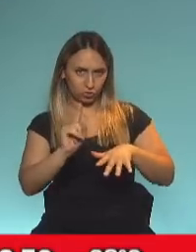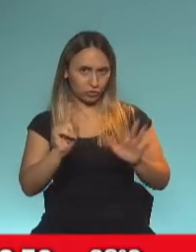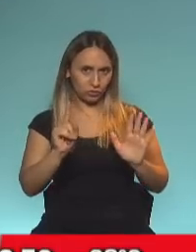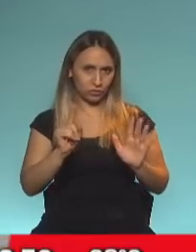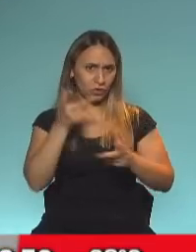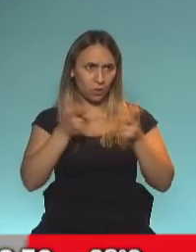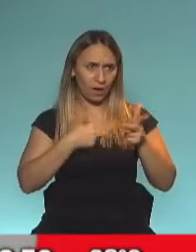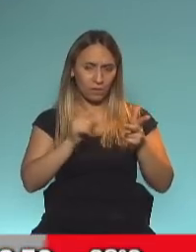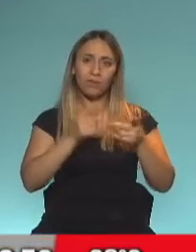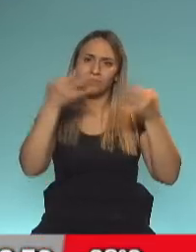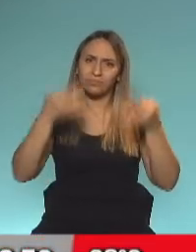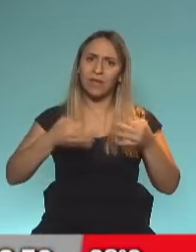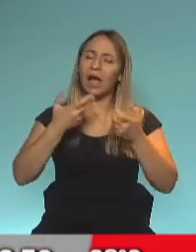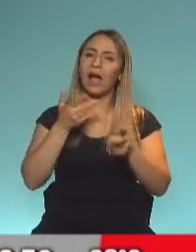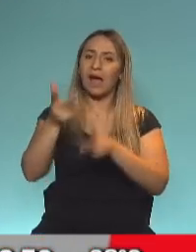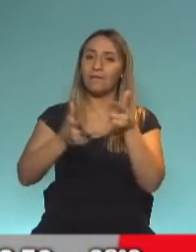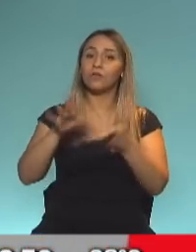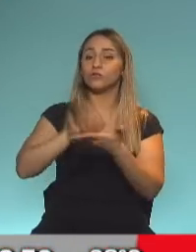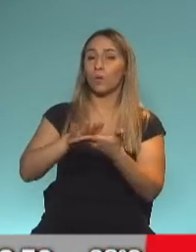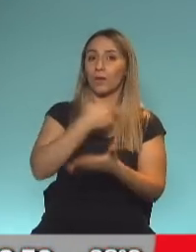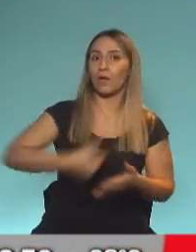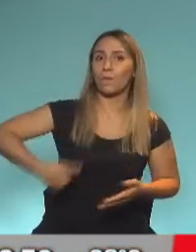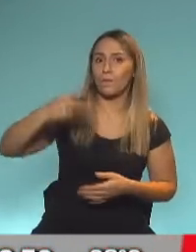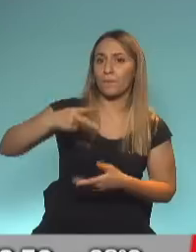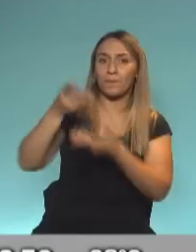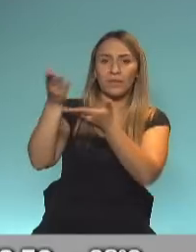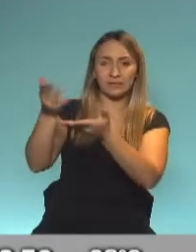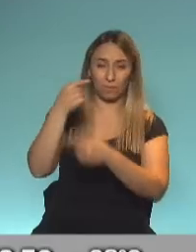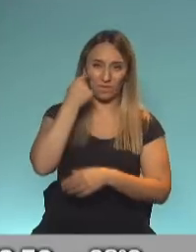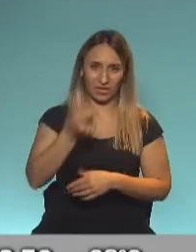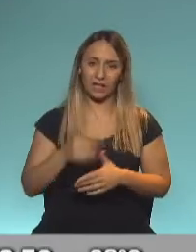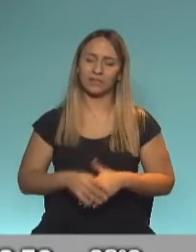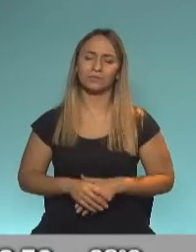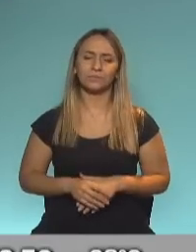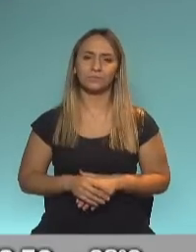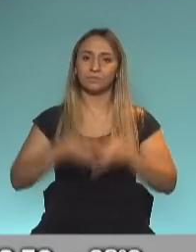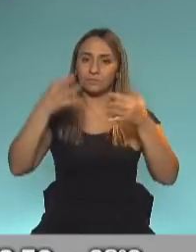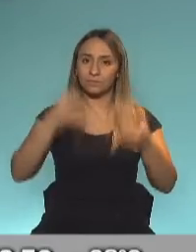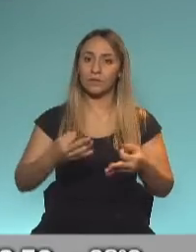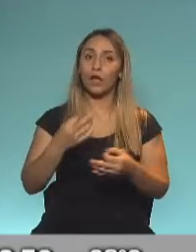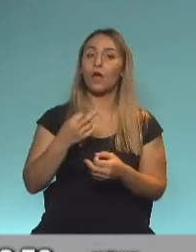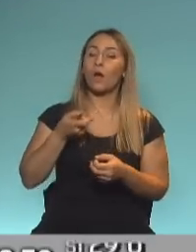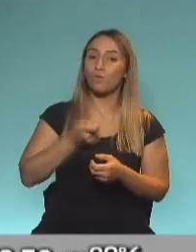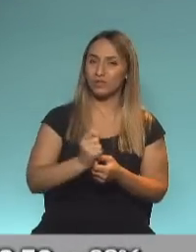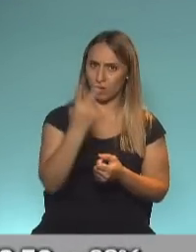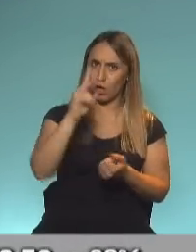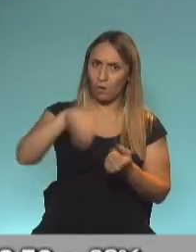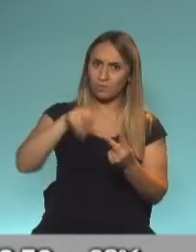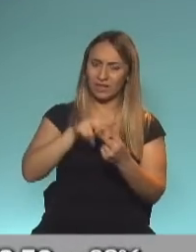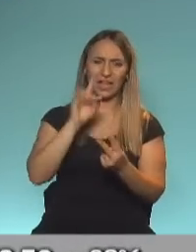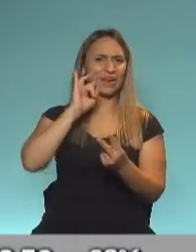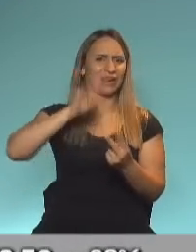En particular me refería a la situación de la vicepresidenta, porque fíjese que hay dos juicios más absurdos, ridículos y